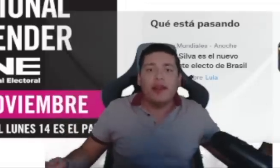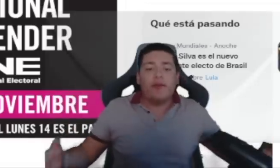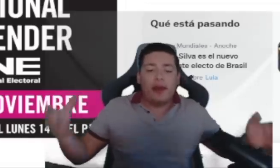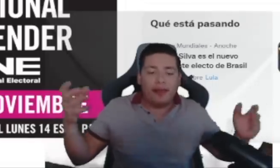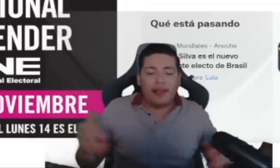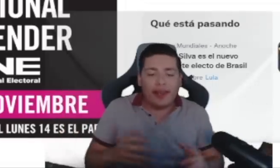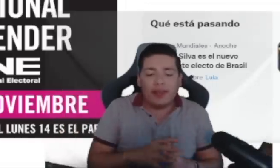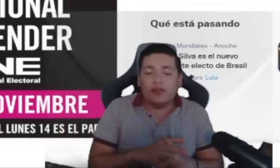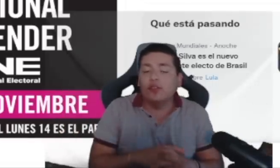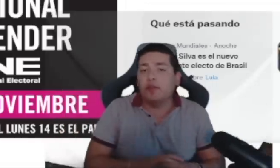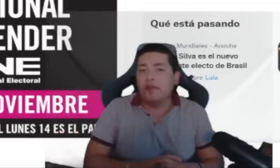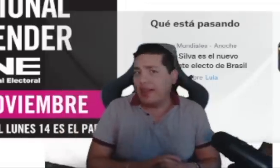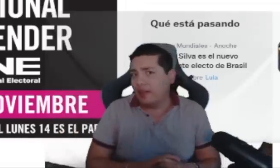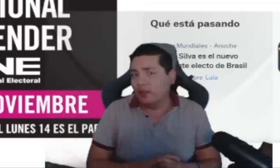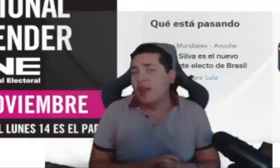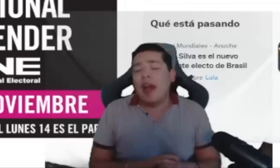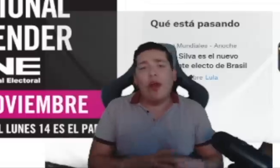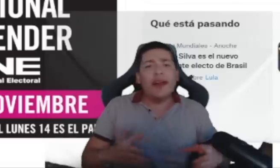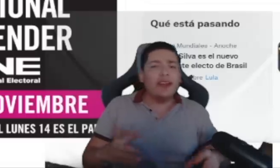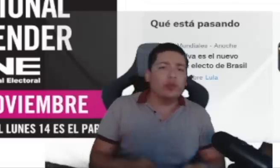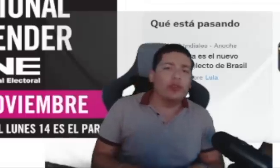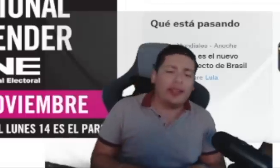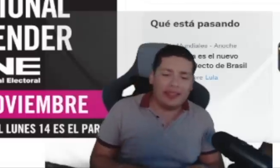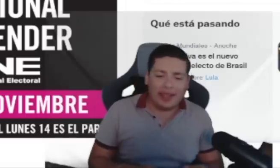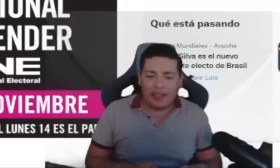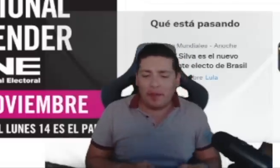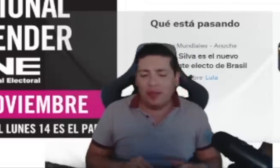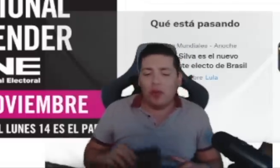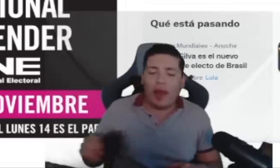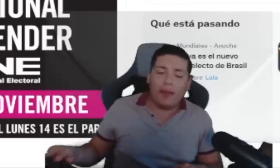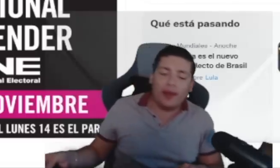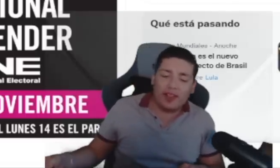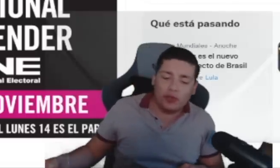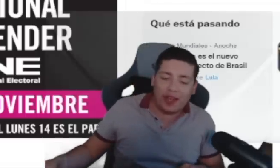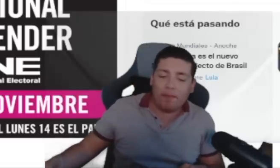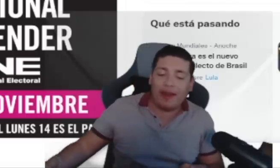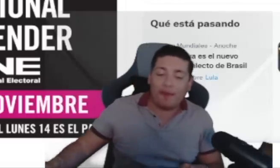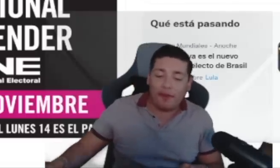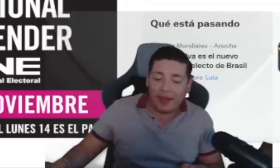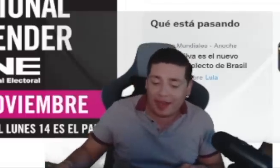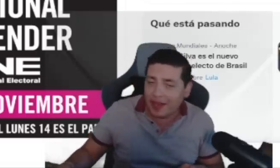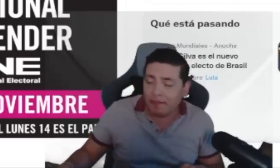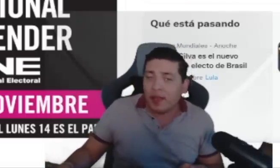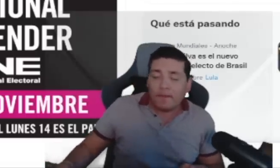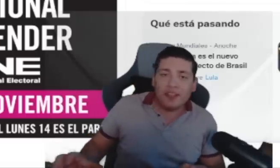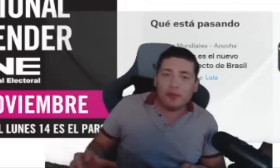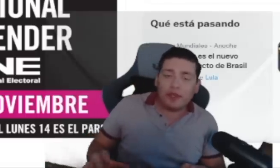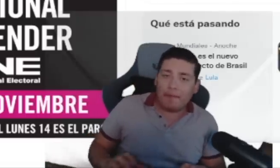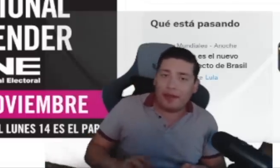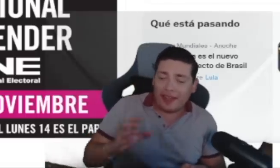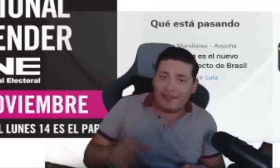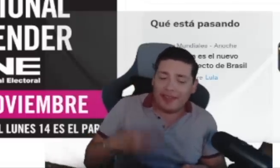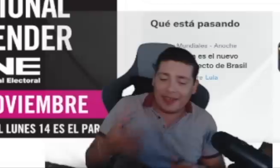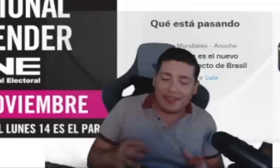poder, para mantener sus privilegios. Ahora resulta que están llamando a paro nacional para defender al INE, mismo